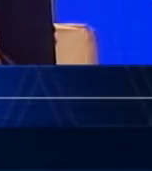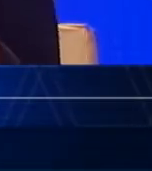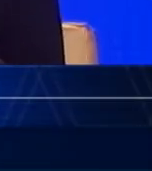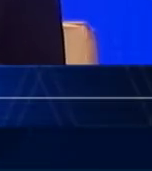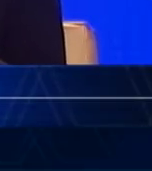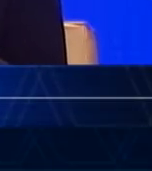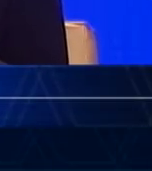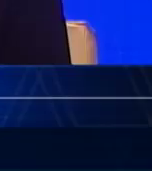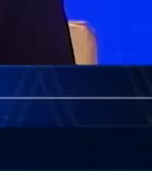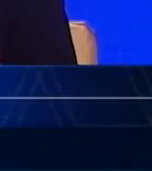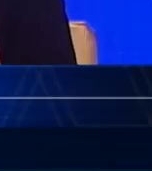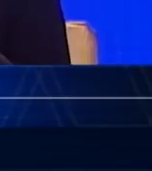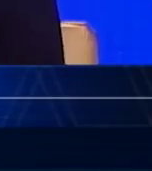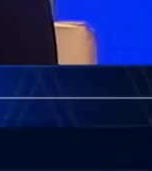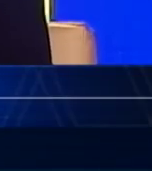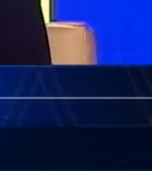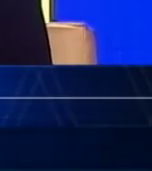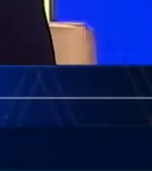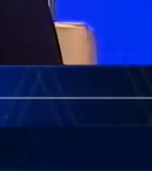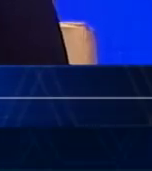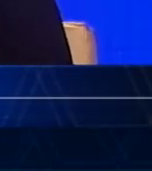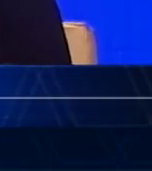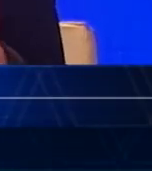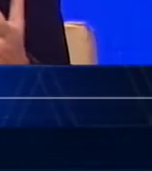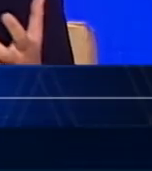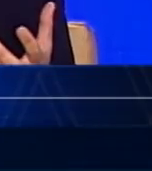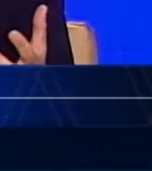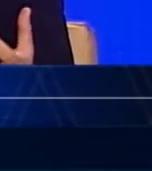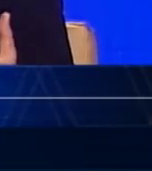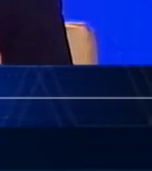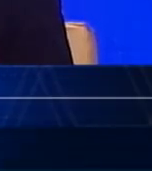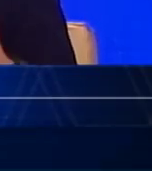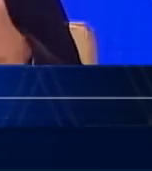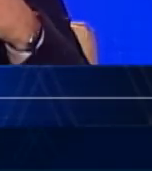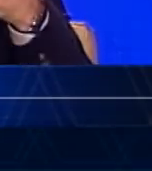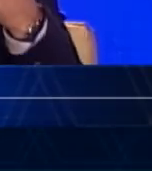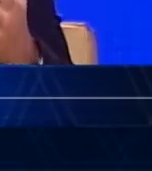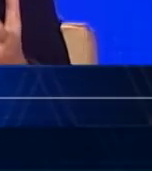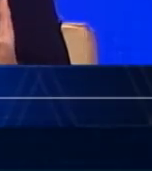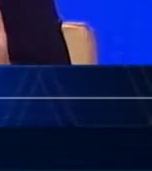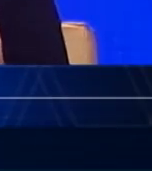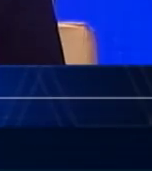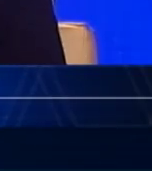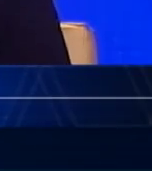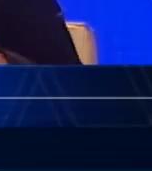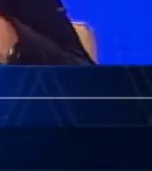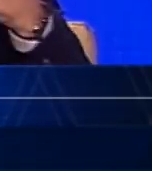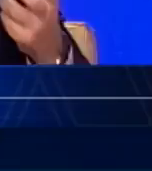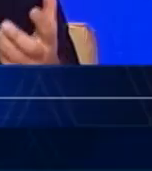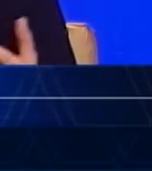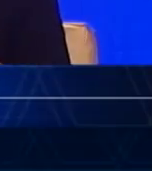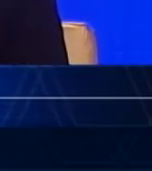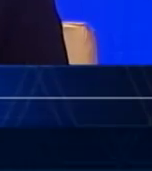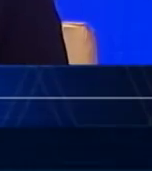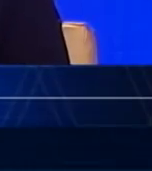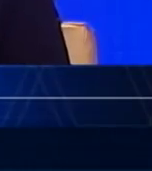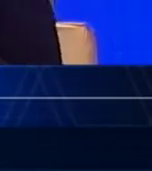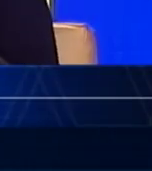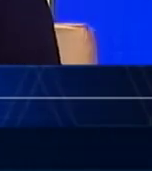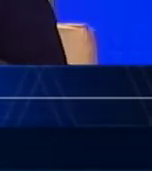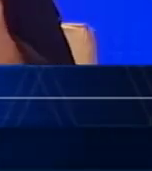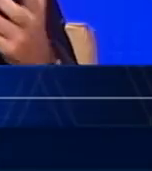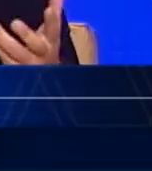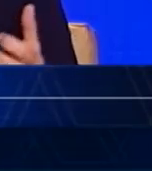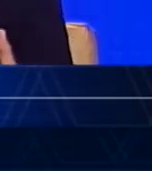realidad te interpela, el hombre, la mujer expresan a través de la literatura, de la poesía, de la plástica, de la danza,